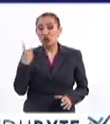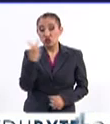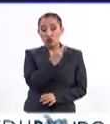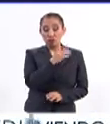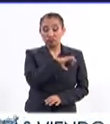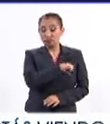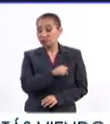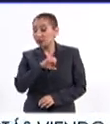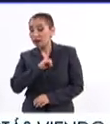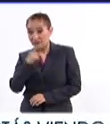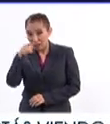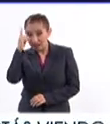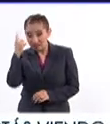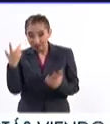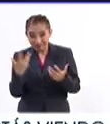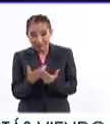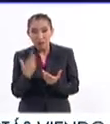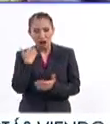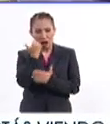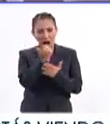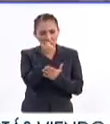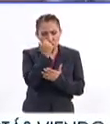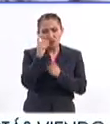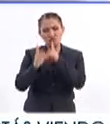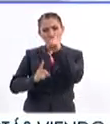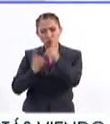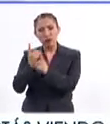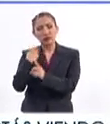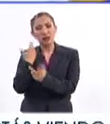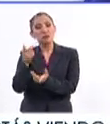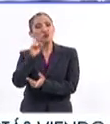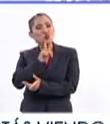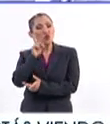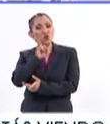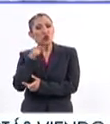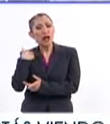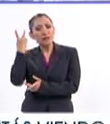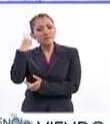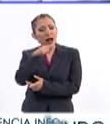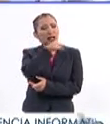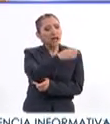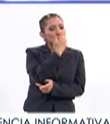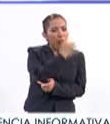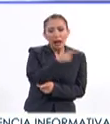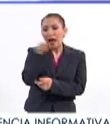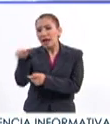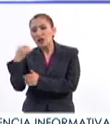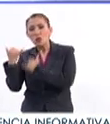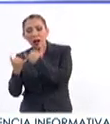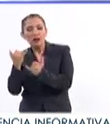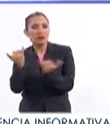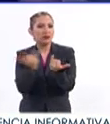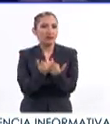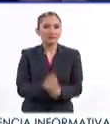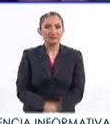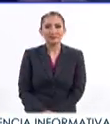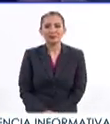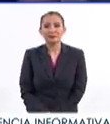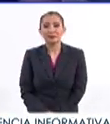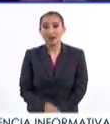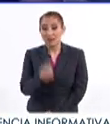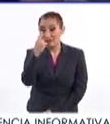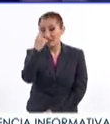sus dos pasiones no es fácil, pero como estudiante y atleta modelo, Jackie recorre escuelas y campos de juego con la misma intensidad. No